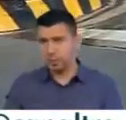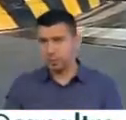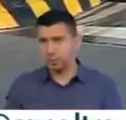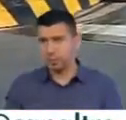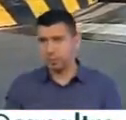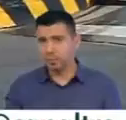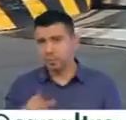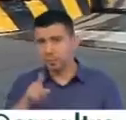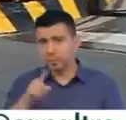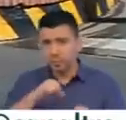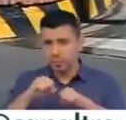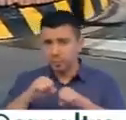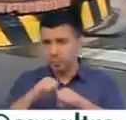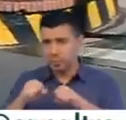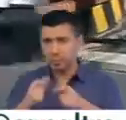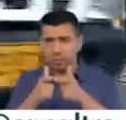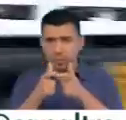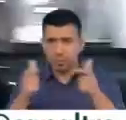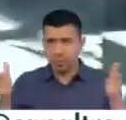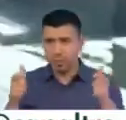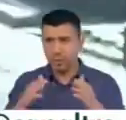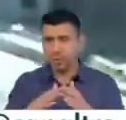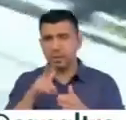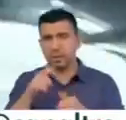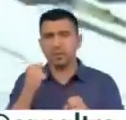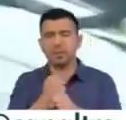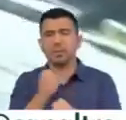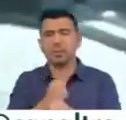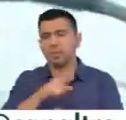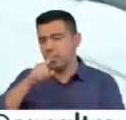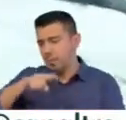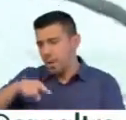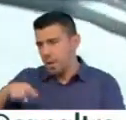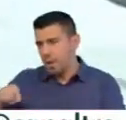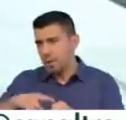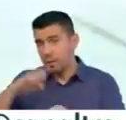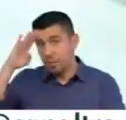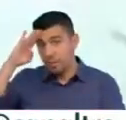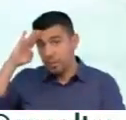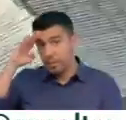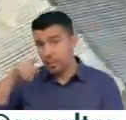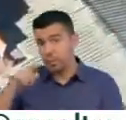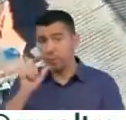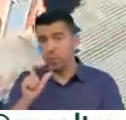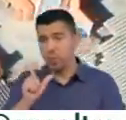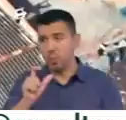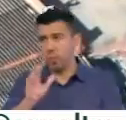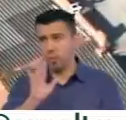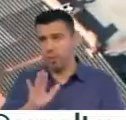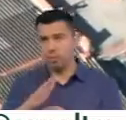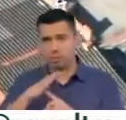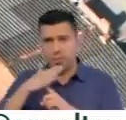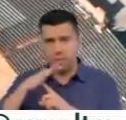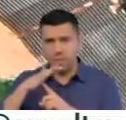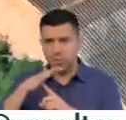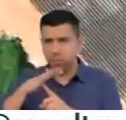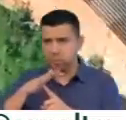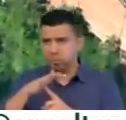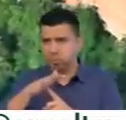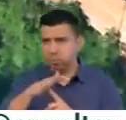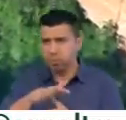Es uno de los operativos más grandes desarrollado en los últimos meses por la Policía Metropolitana de Cúcuta.